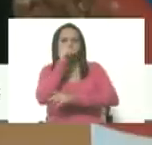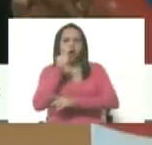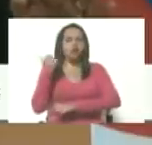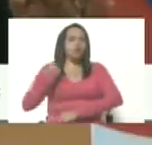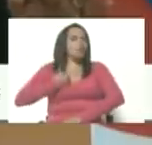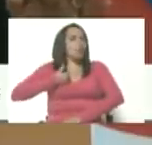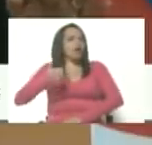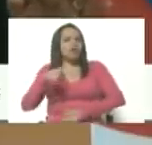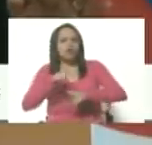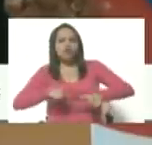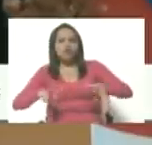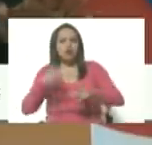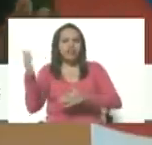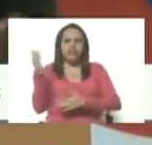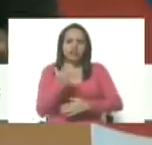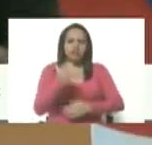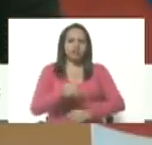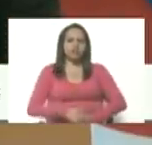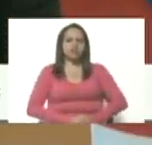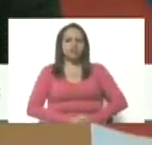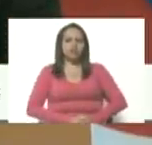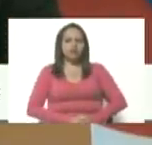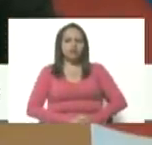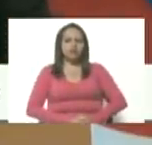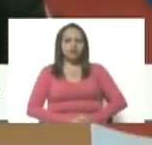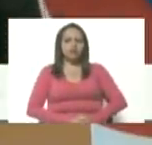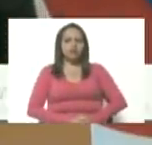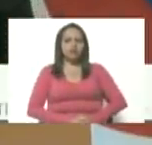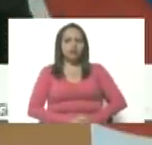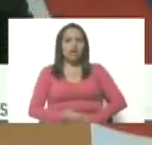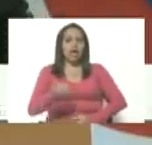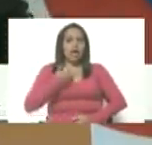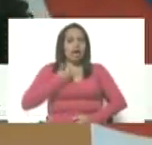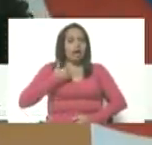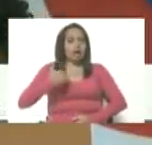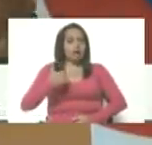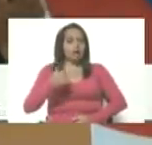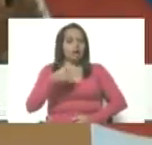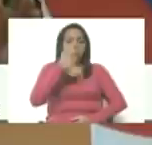venga. Y aquellos